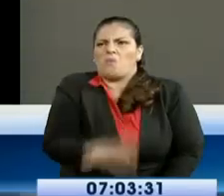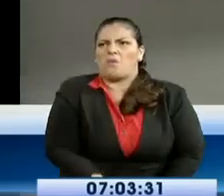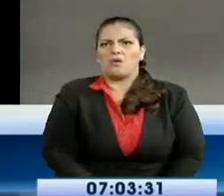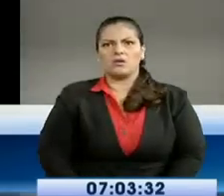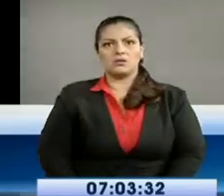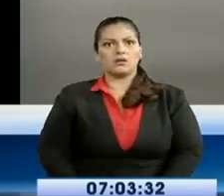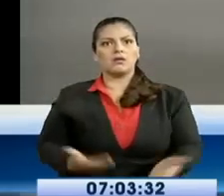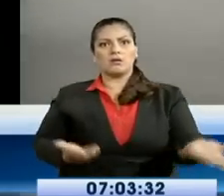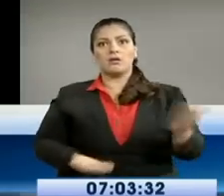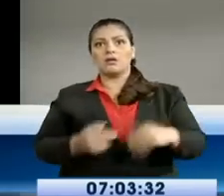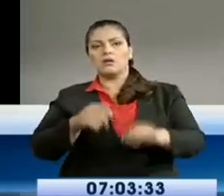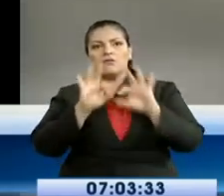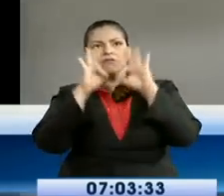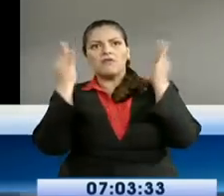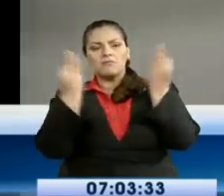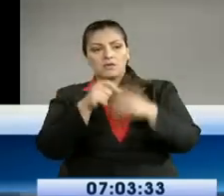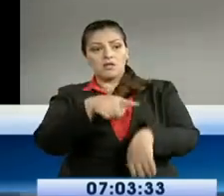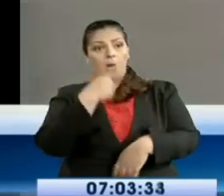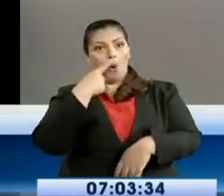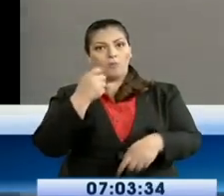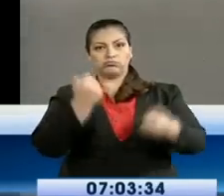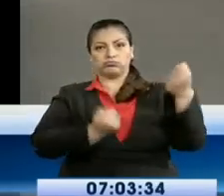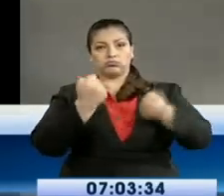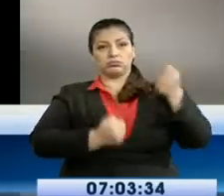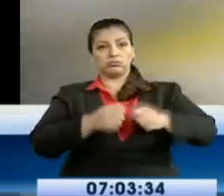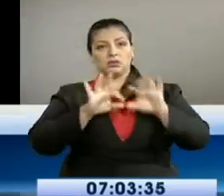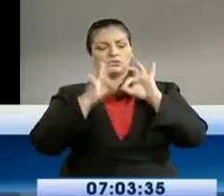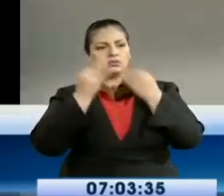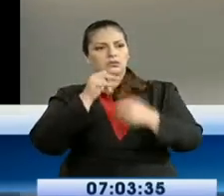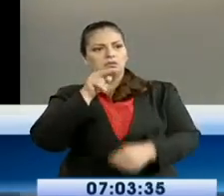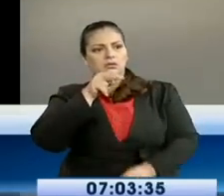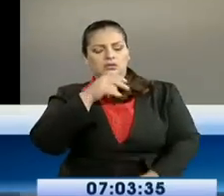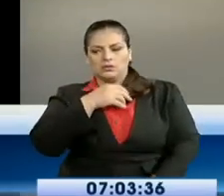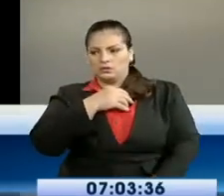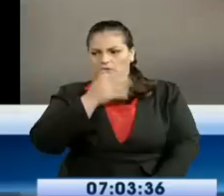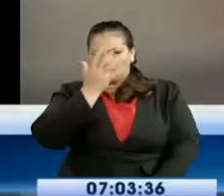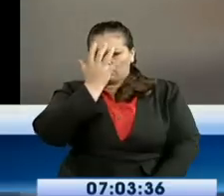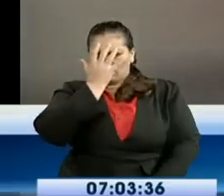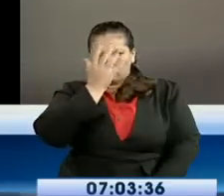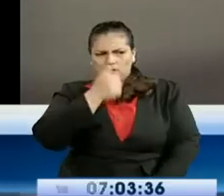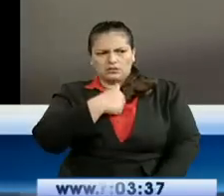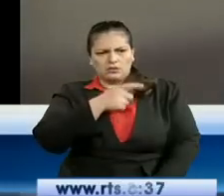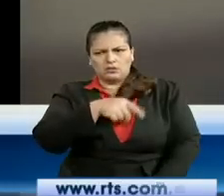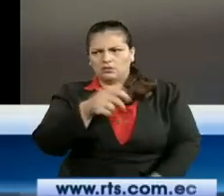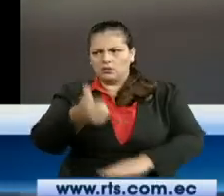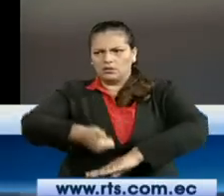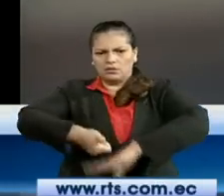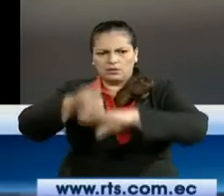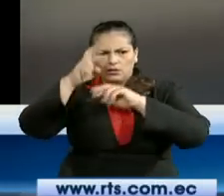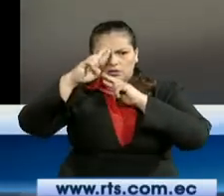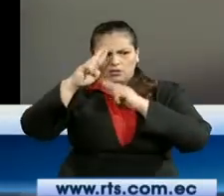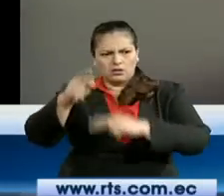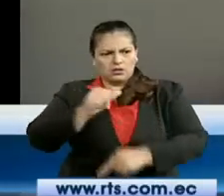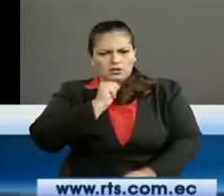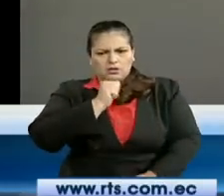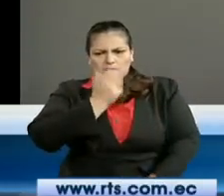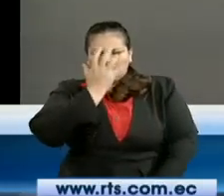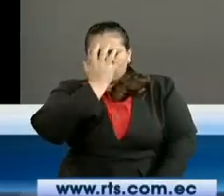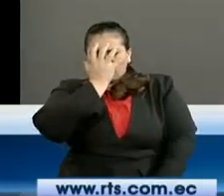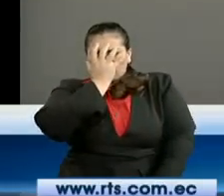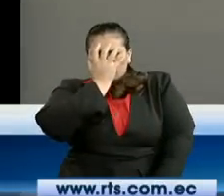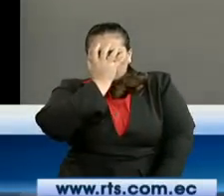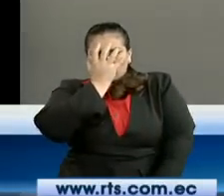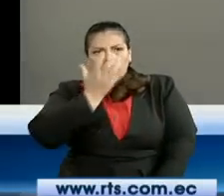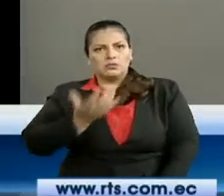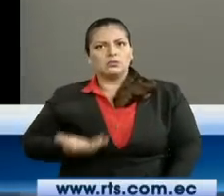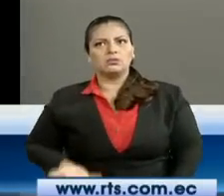familia, si tienes hijos, qué vergüenza de que no sabes respetar a la autoridad y peor a una mujer. Por eso digo que debían de